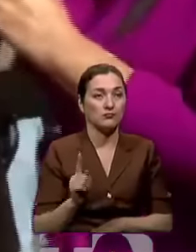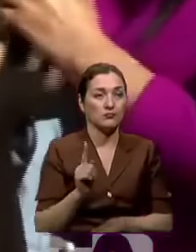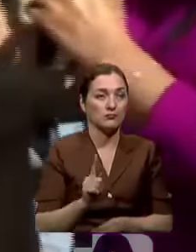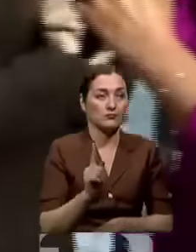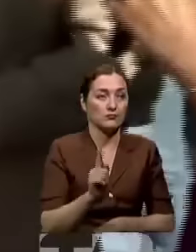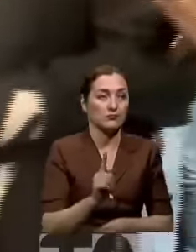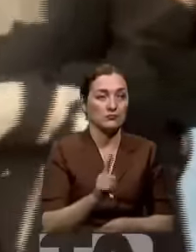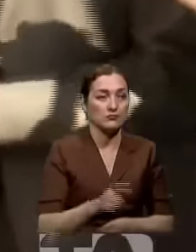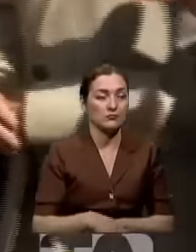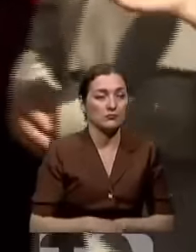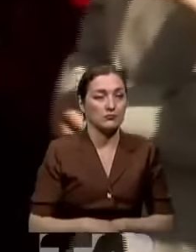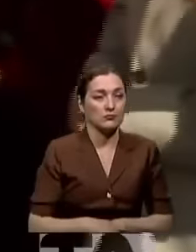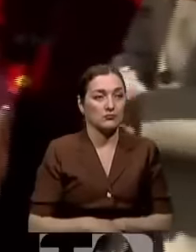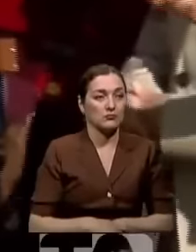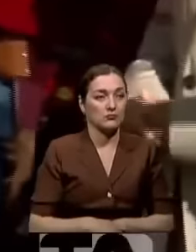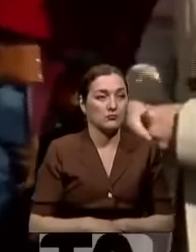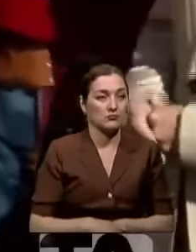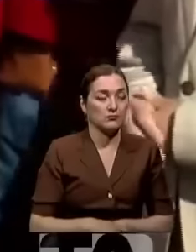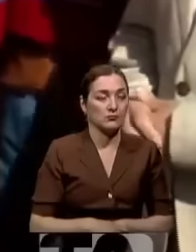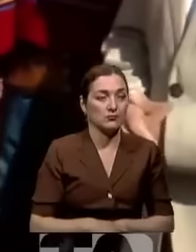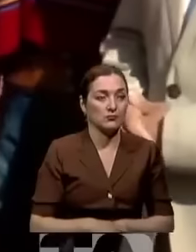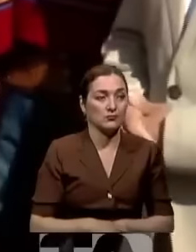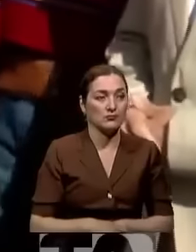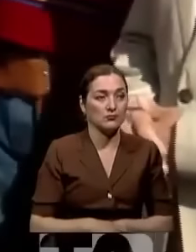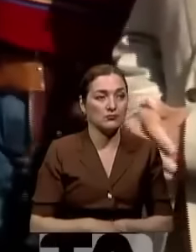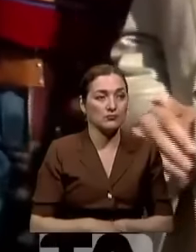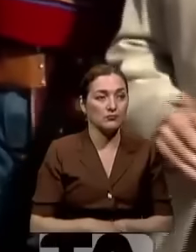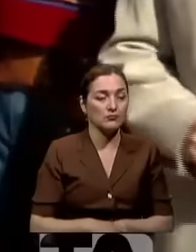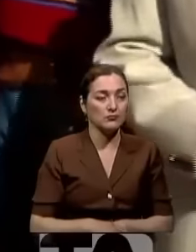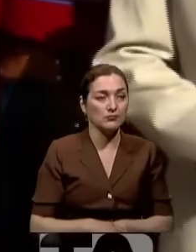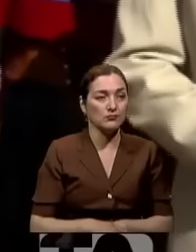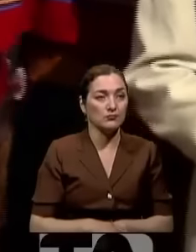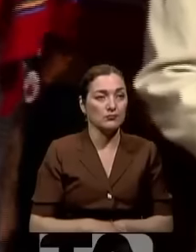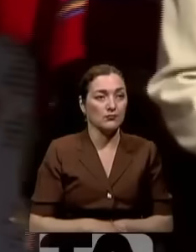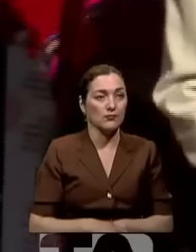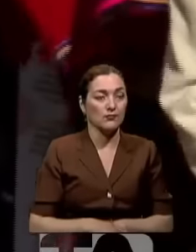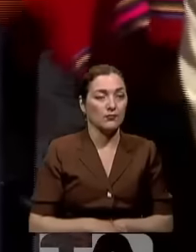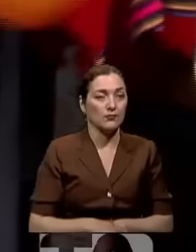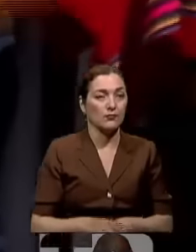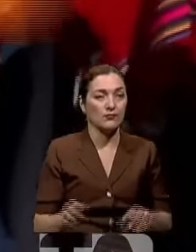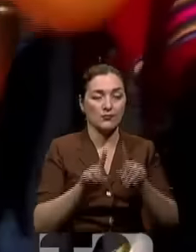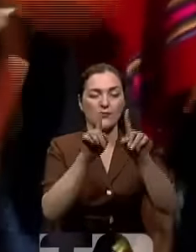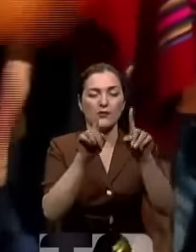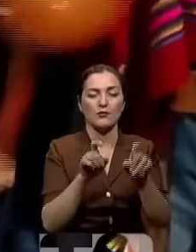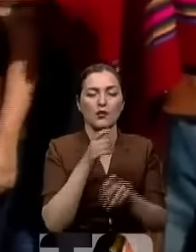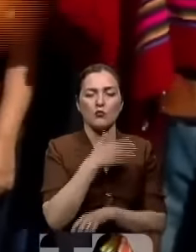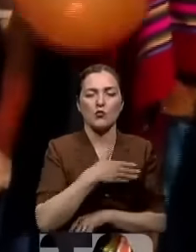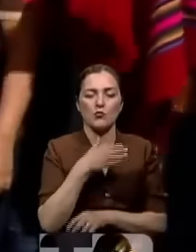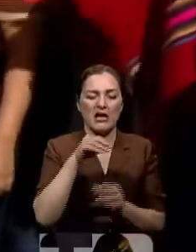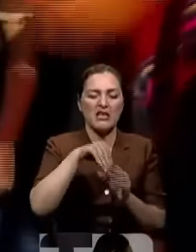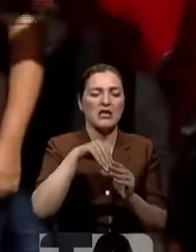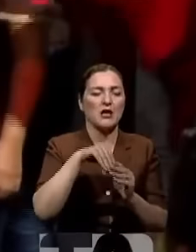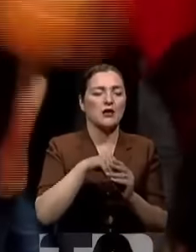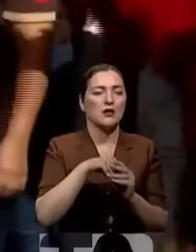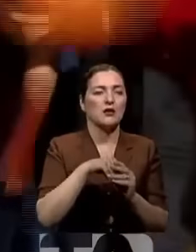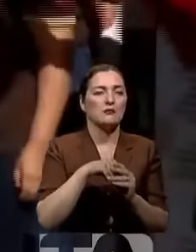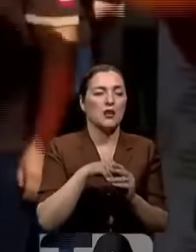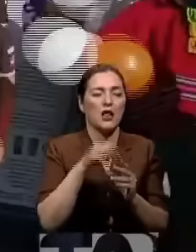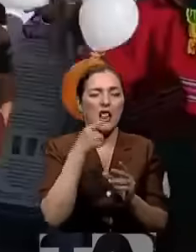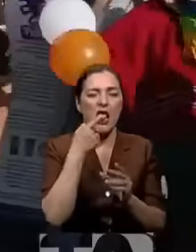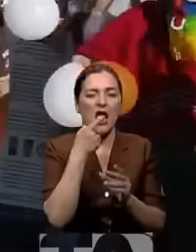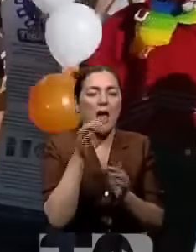de Panificadora Ambato. Recordemos, Ricardo, por favor, consulta, ¿cuál es el relleno que tiene? ¿Cuál es ese